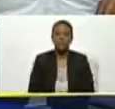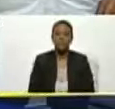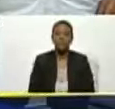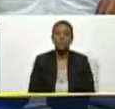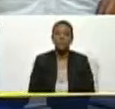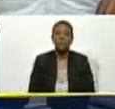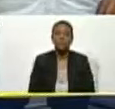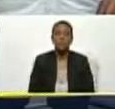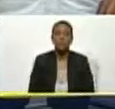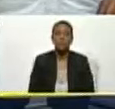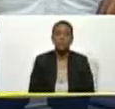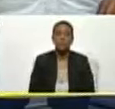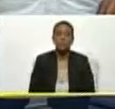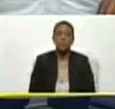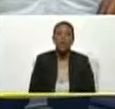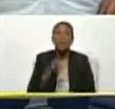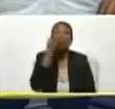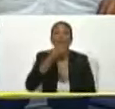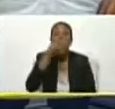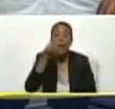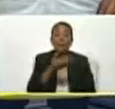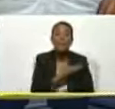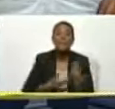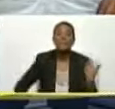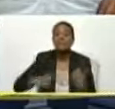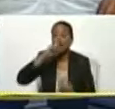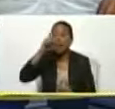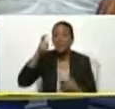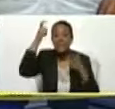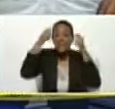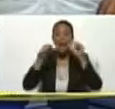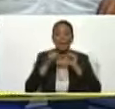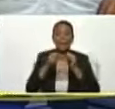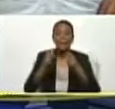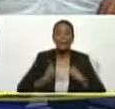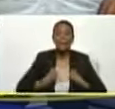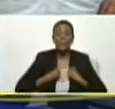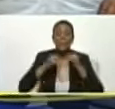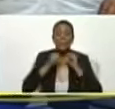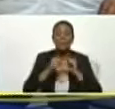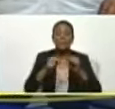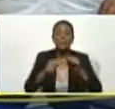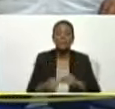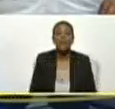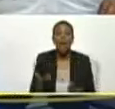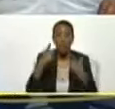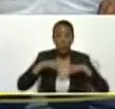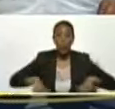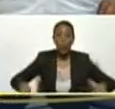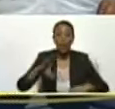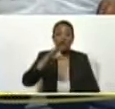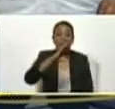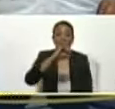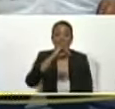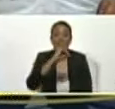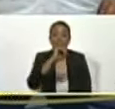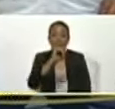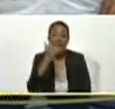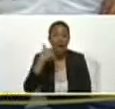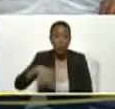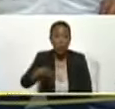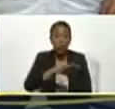gracias Buenas tardes señor presidente Chávez vive aquí estamos en el cdi como usted lo dijo la rosa